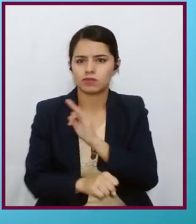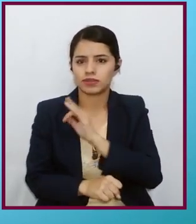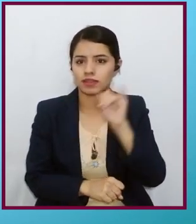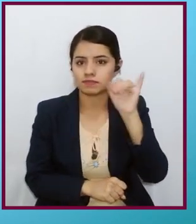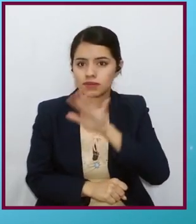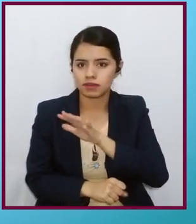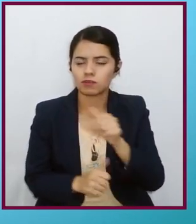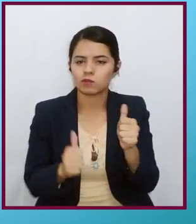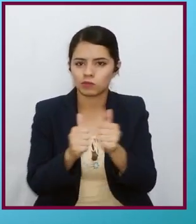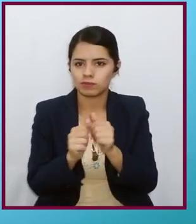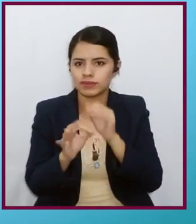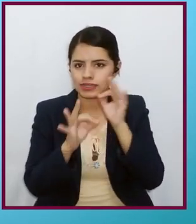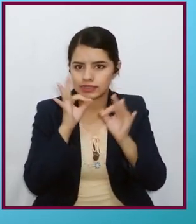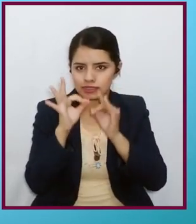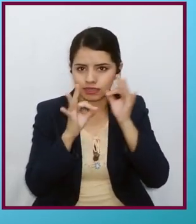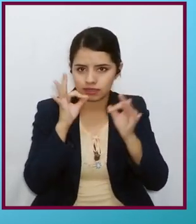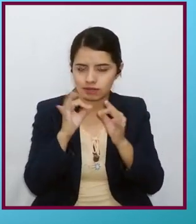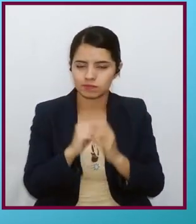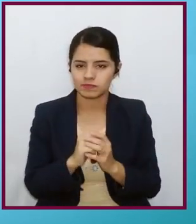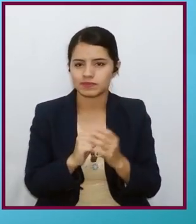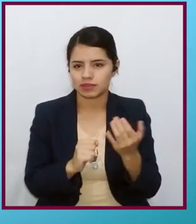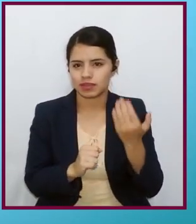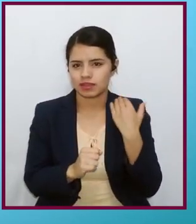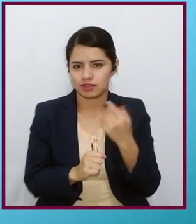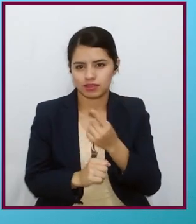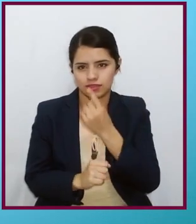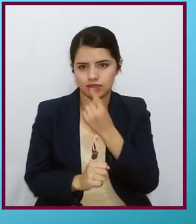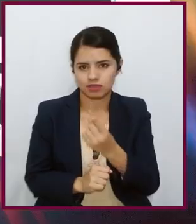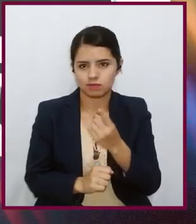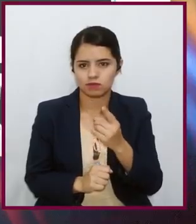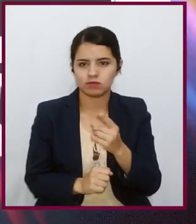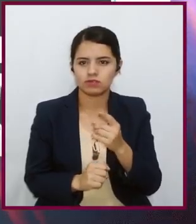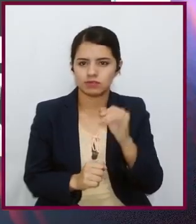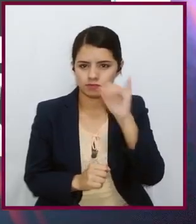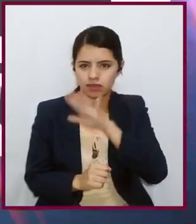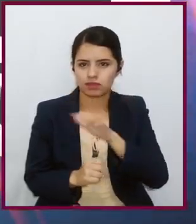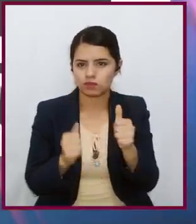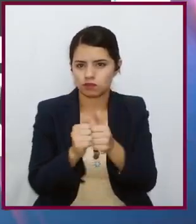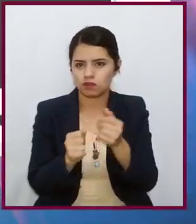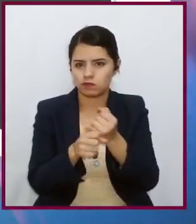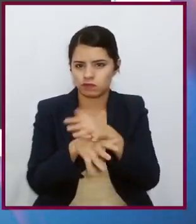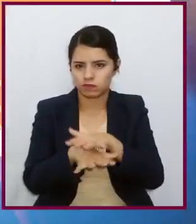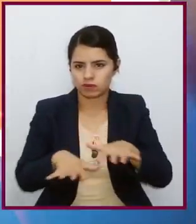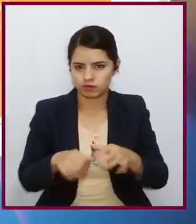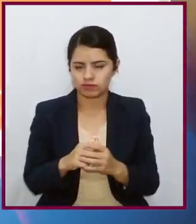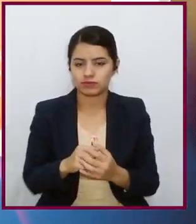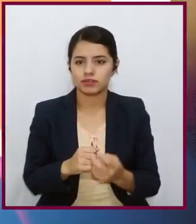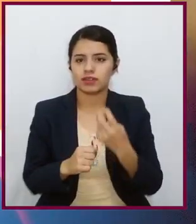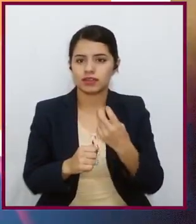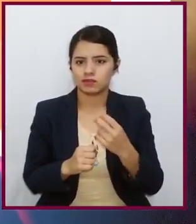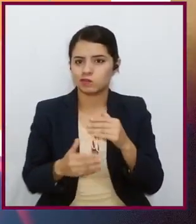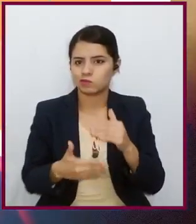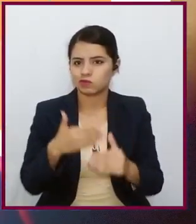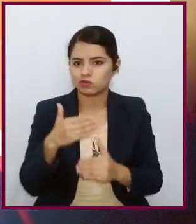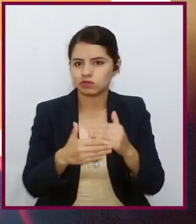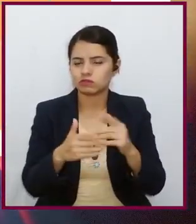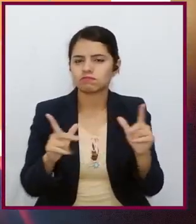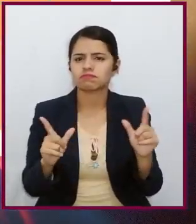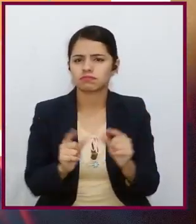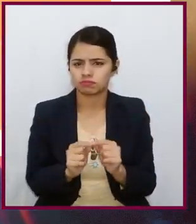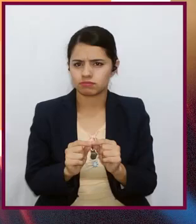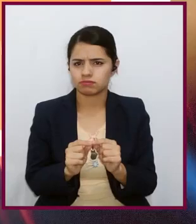muy importante que el diseñador pueda realizar las propias imágenes que va a utilizar para publicar en las redes sociales. Todas